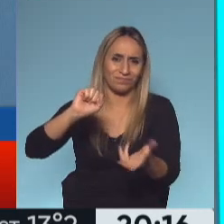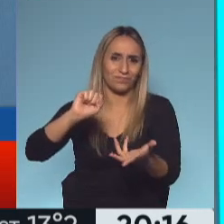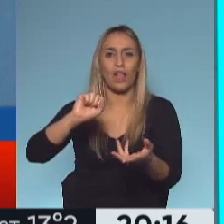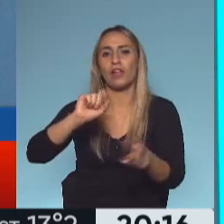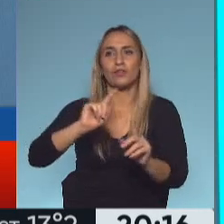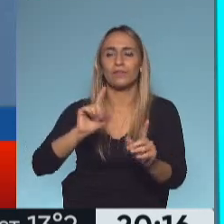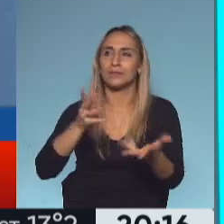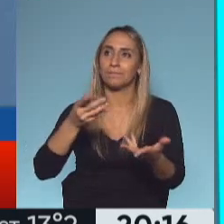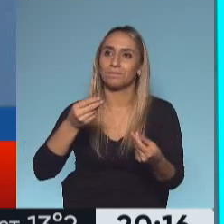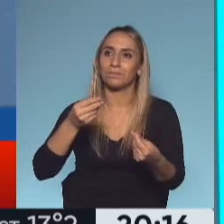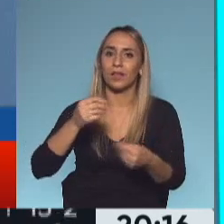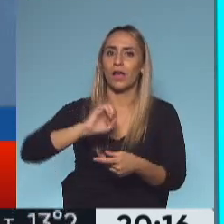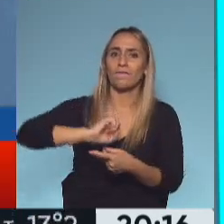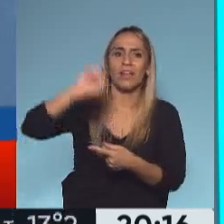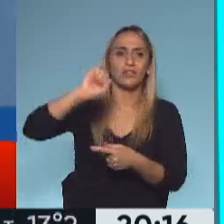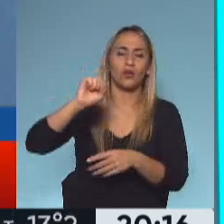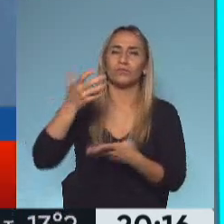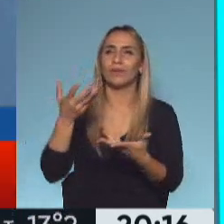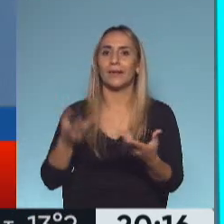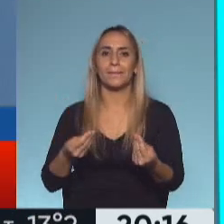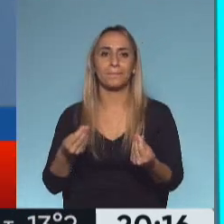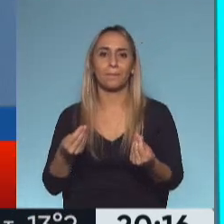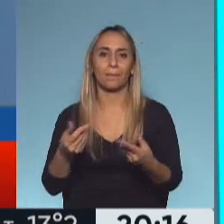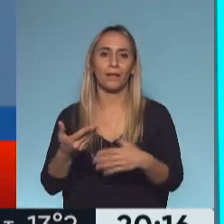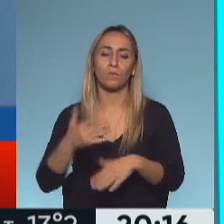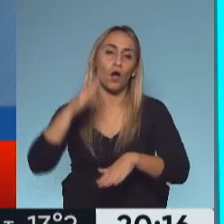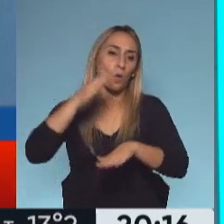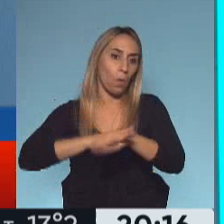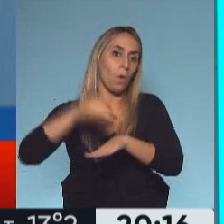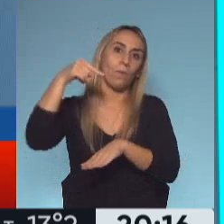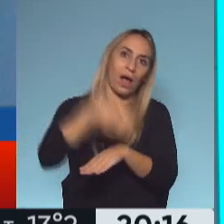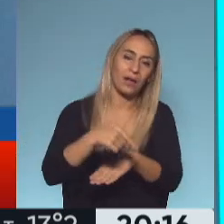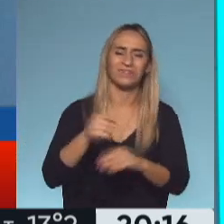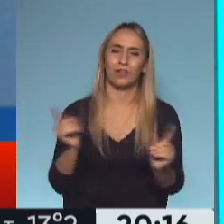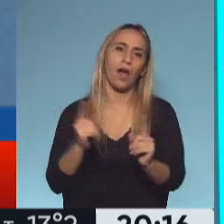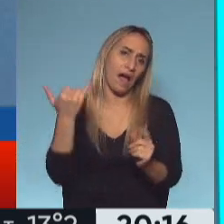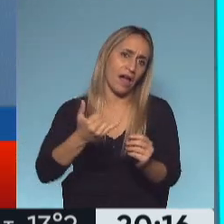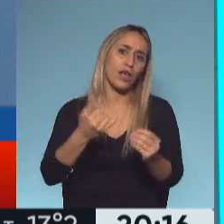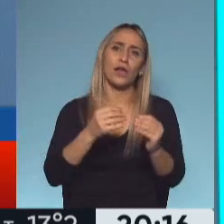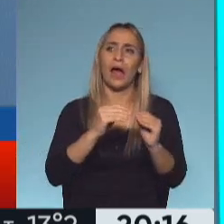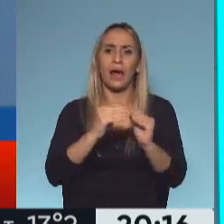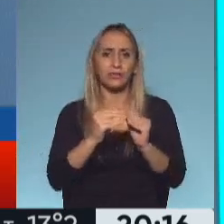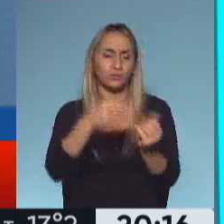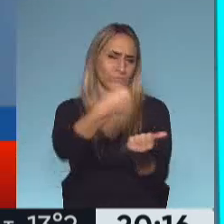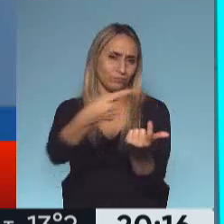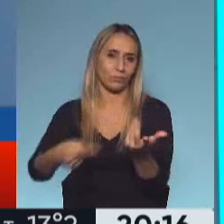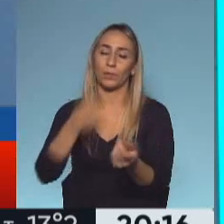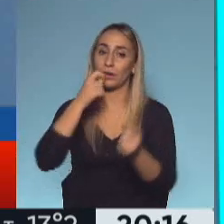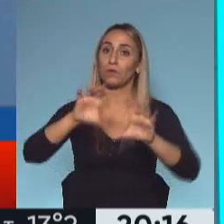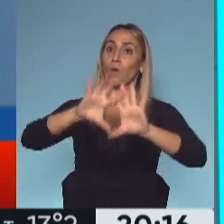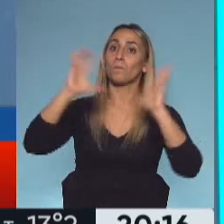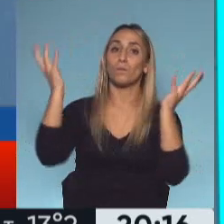o no la puede adjudicar completamente o parcialmente A esto, a la solamente a esto. Digo, claro. hay factores Está bien. objetivos que suman los precios internacionales,